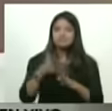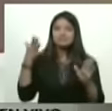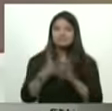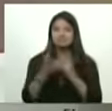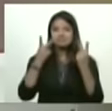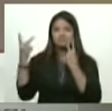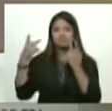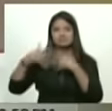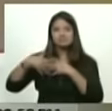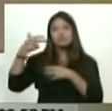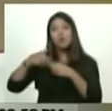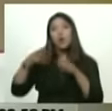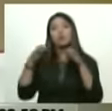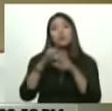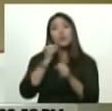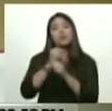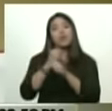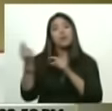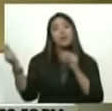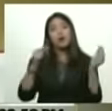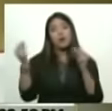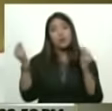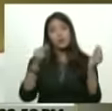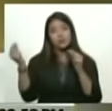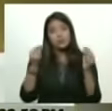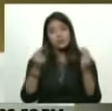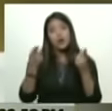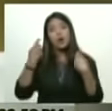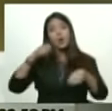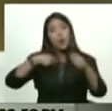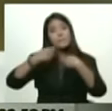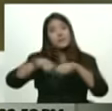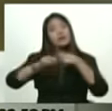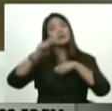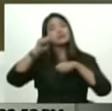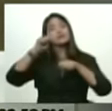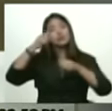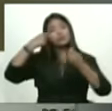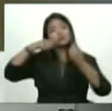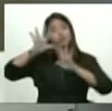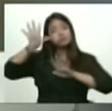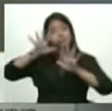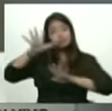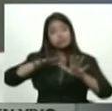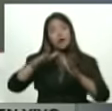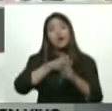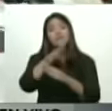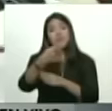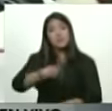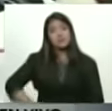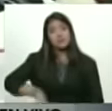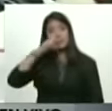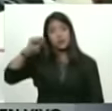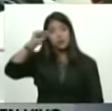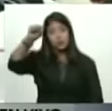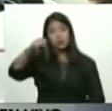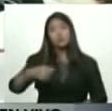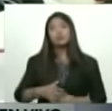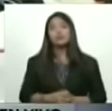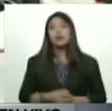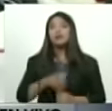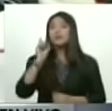PDVSA La Campiña, una mesa de trabajo del sector de comercio exterior, de exportaciones, a la que asiste el presidente de la República, Nicolás Maduro, en